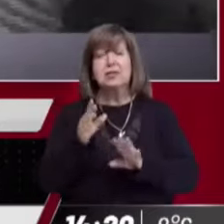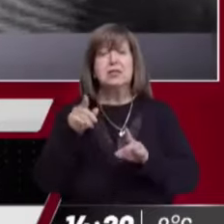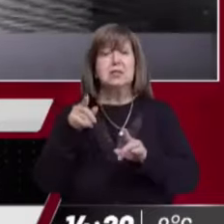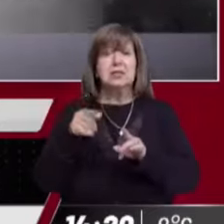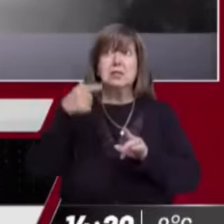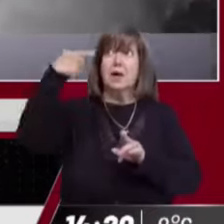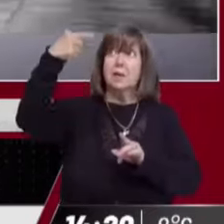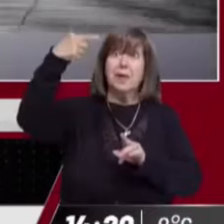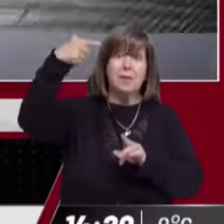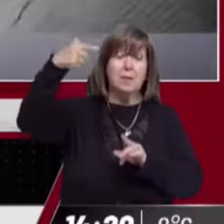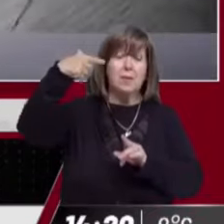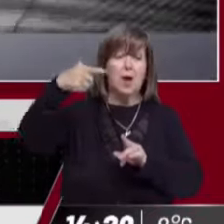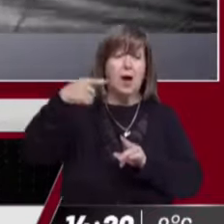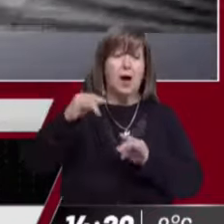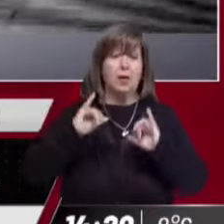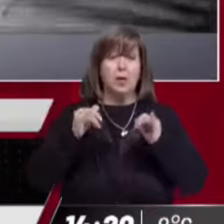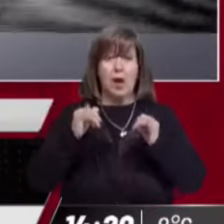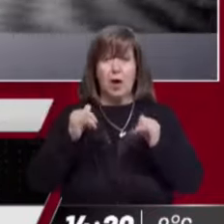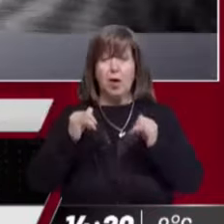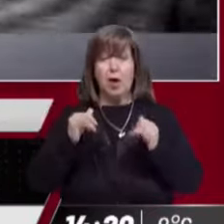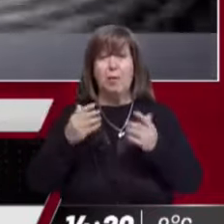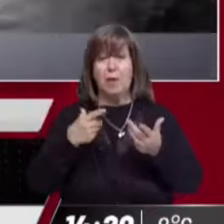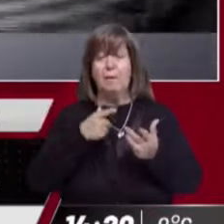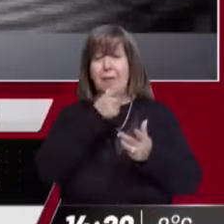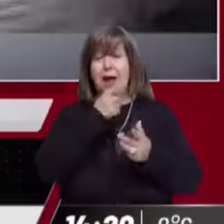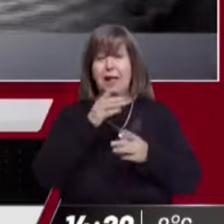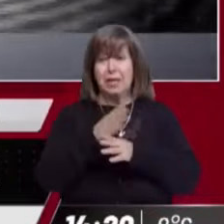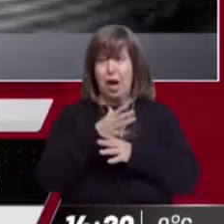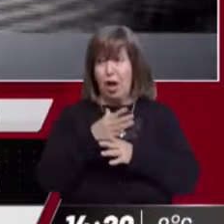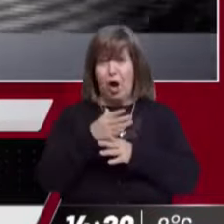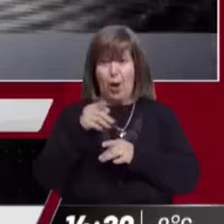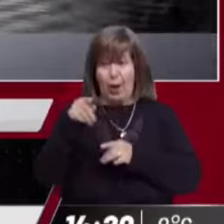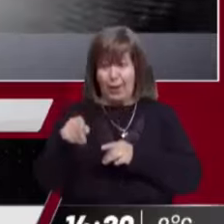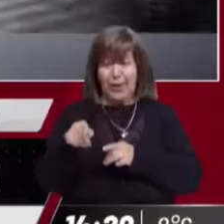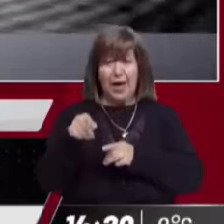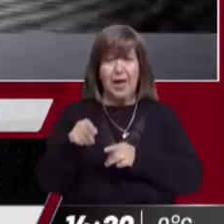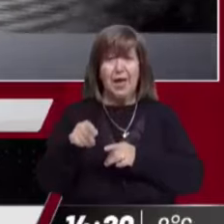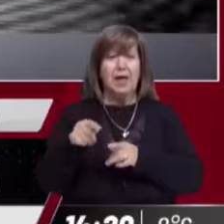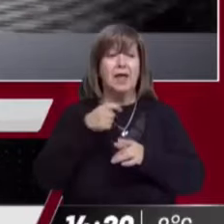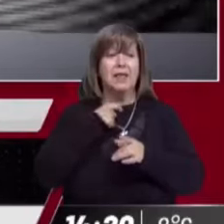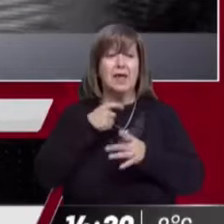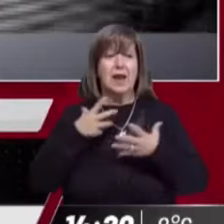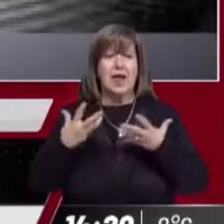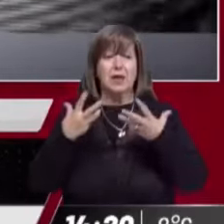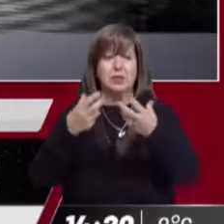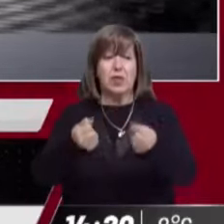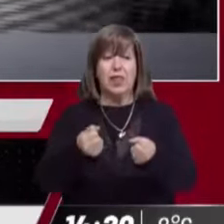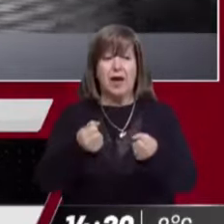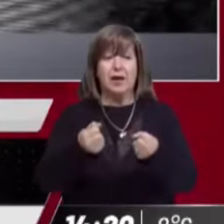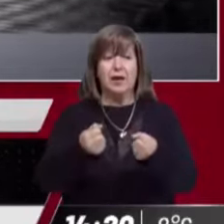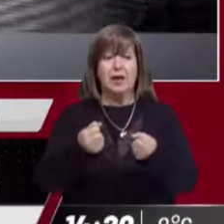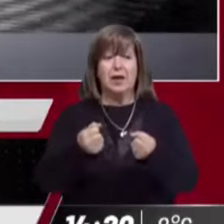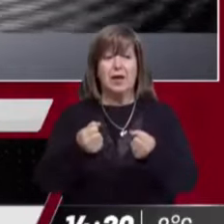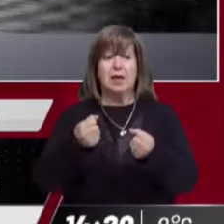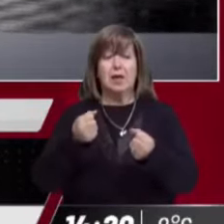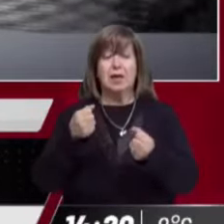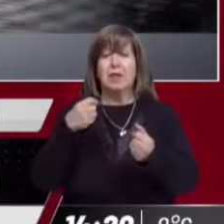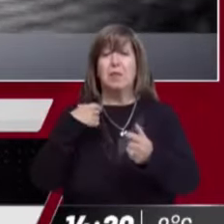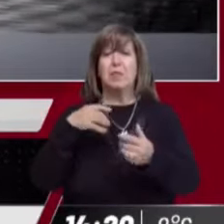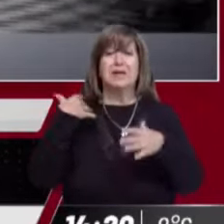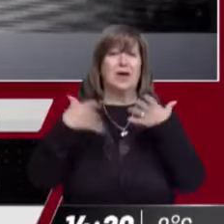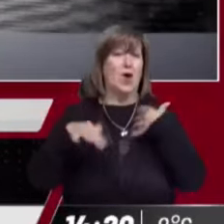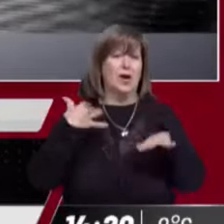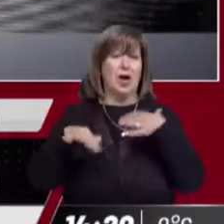imágenes que había una joven, una chica que es la novia de la víctima, que intentó de alguna manera detenerlos y después sale para